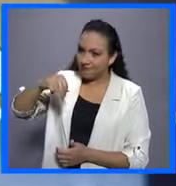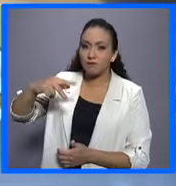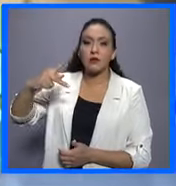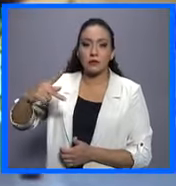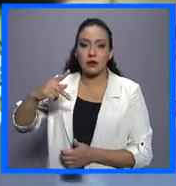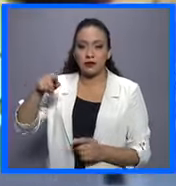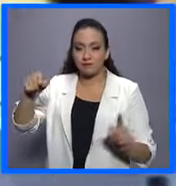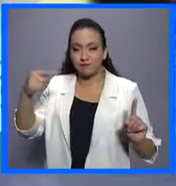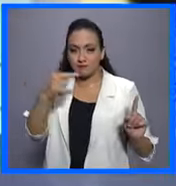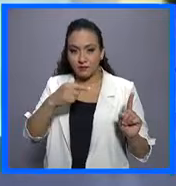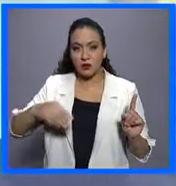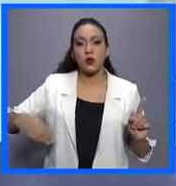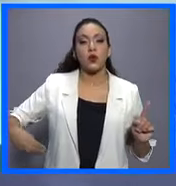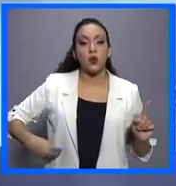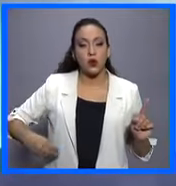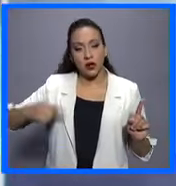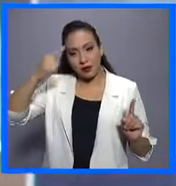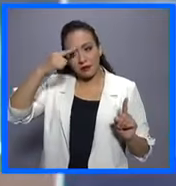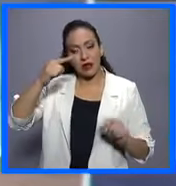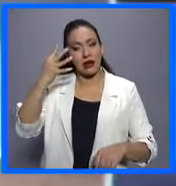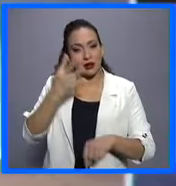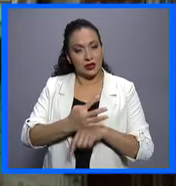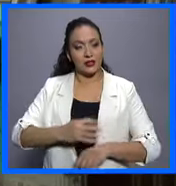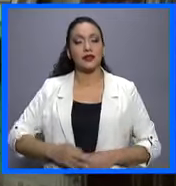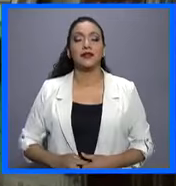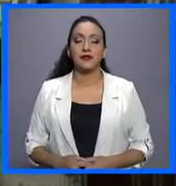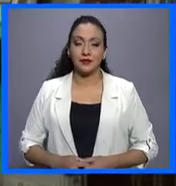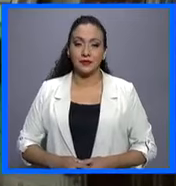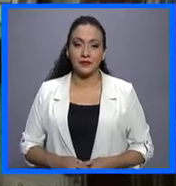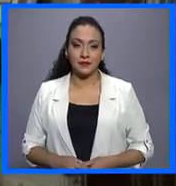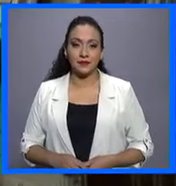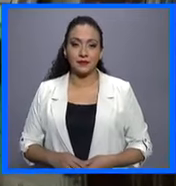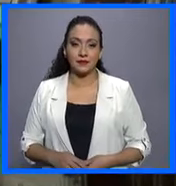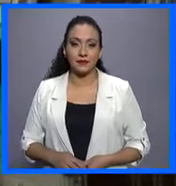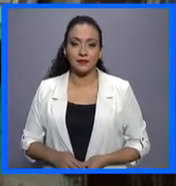Público para que resuelva en consecuencia. La